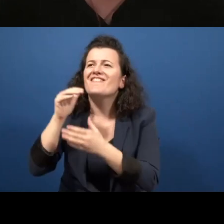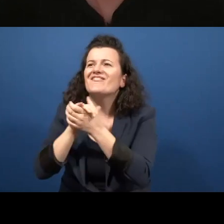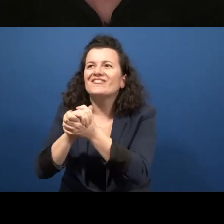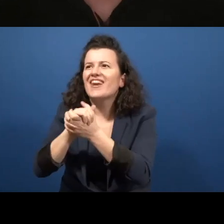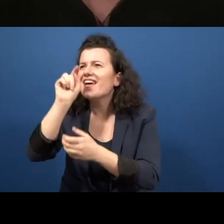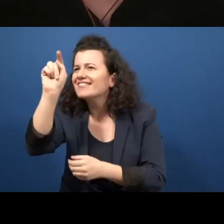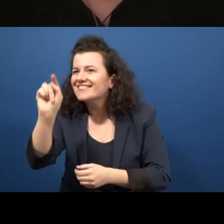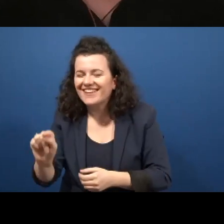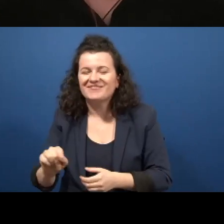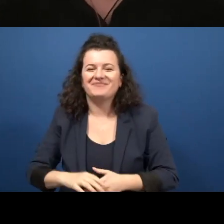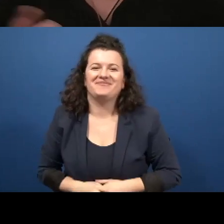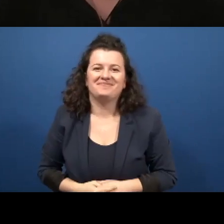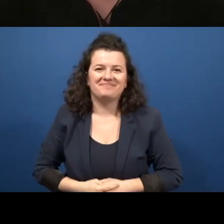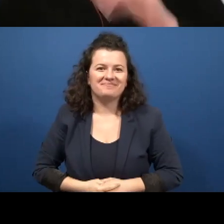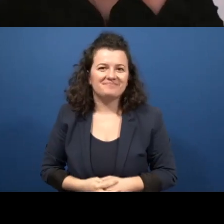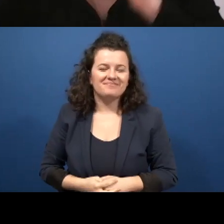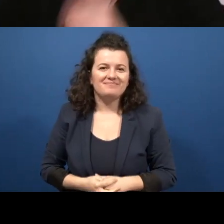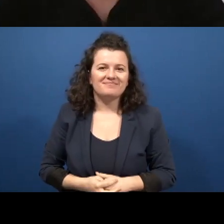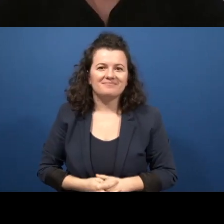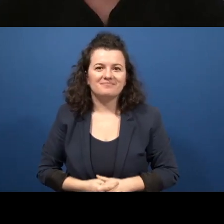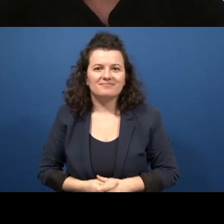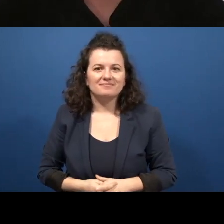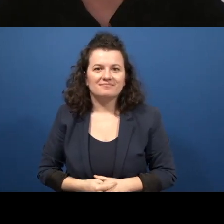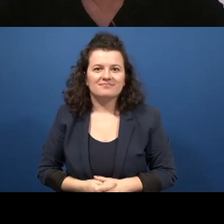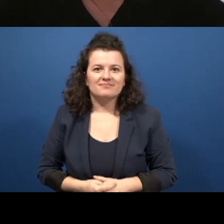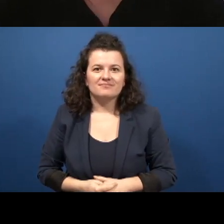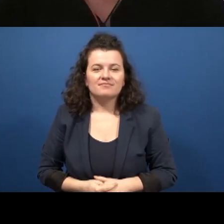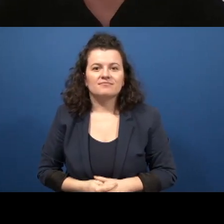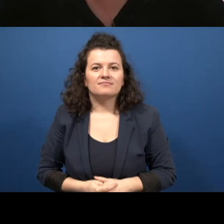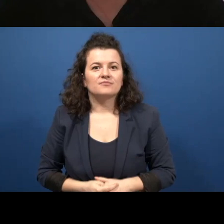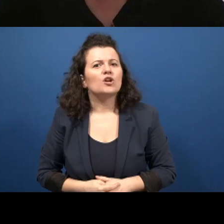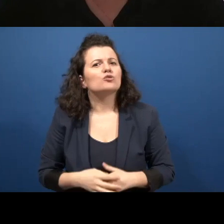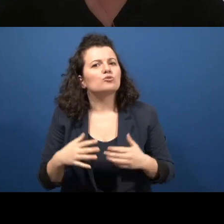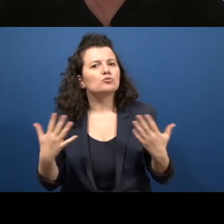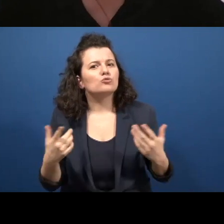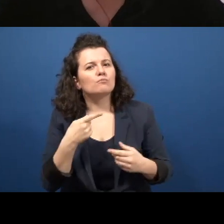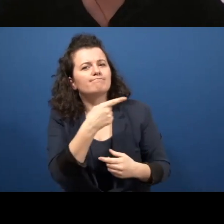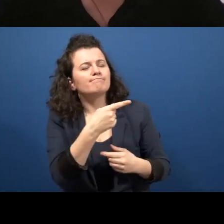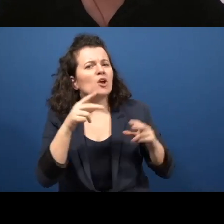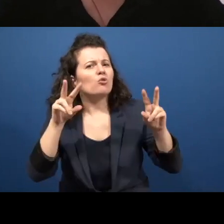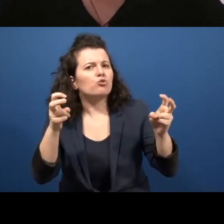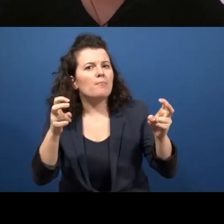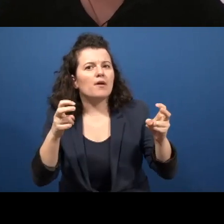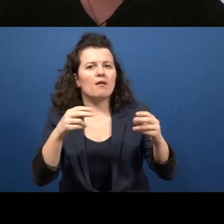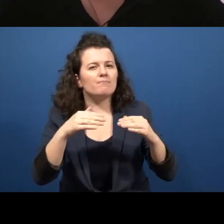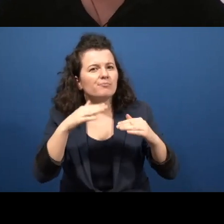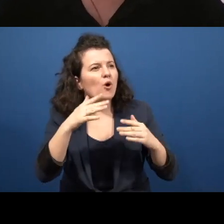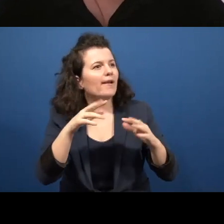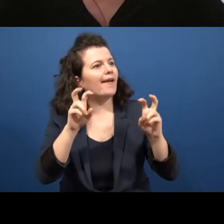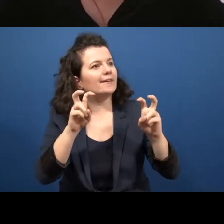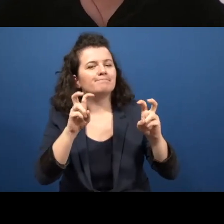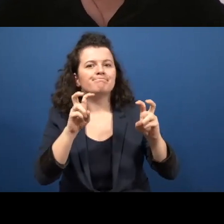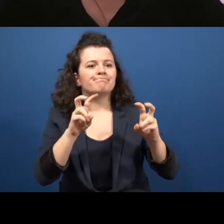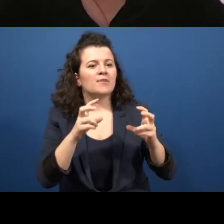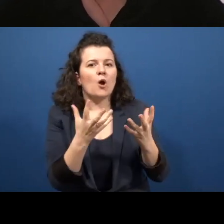grandes amigos en toda esta década en la que los he conocido. Debo decirles que mi presentación